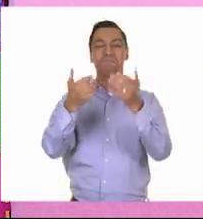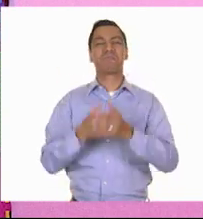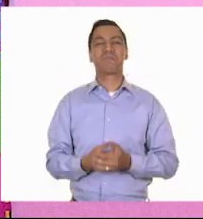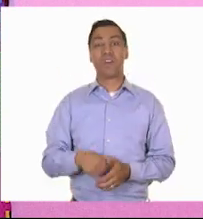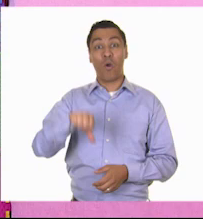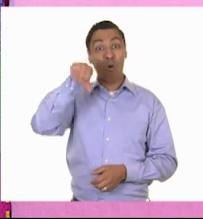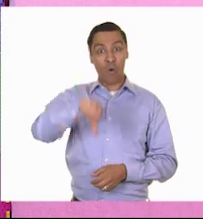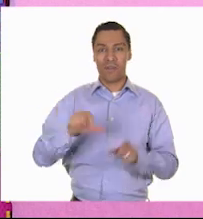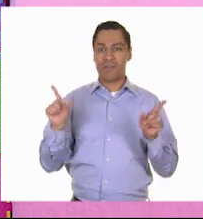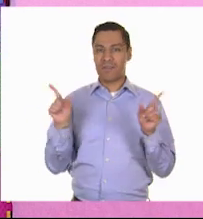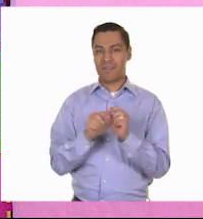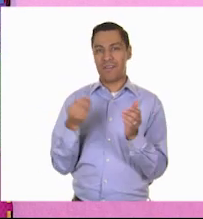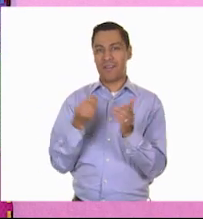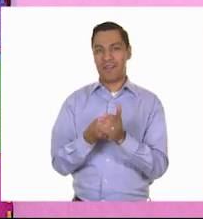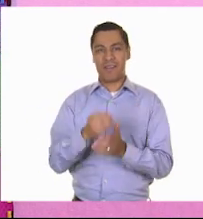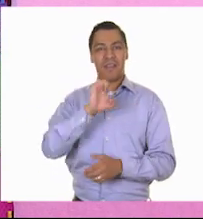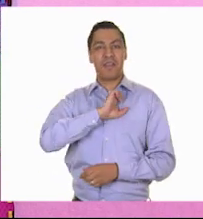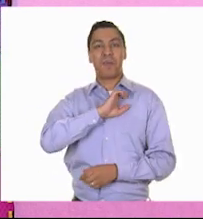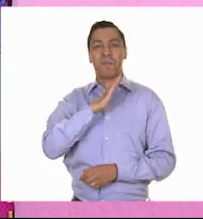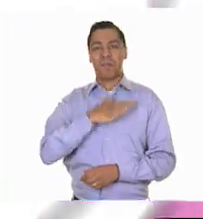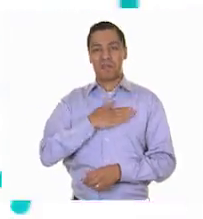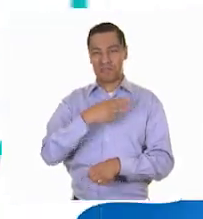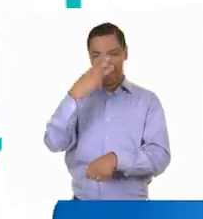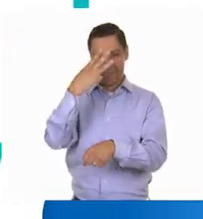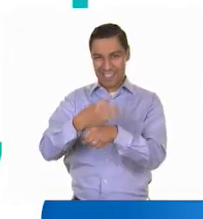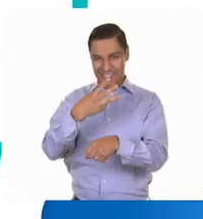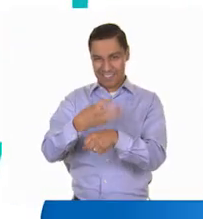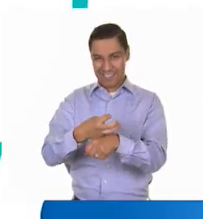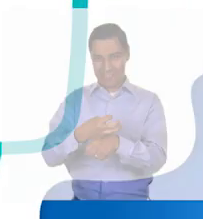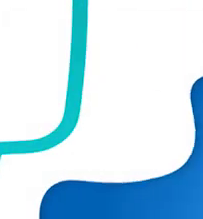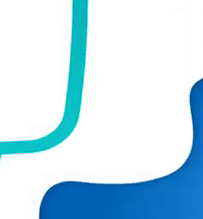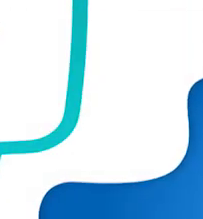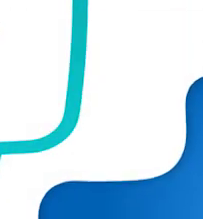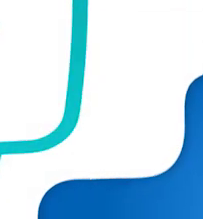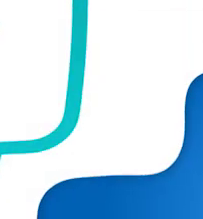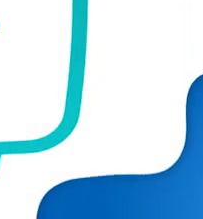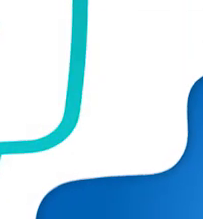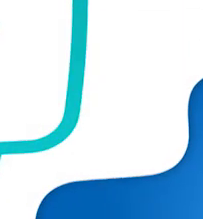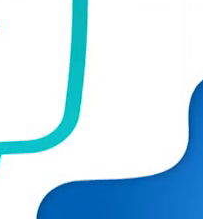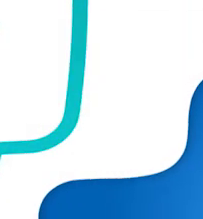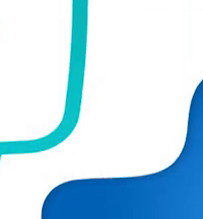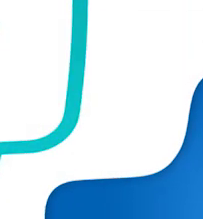en su asignatura Lengua Materna de Tercer Grado.